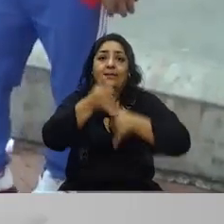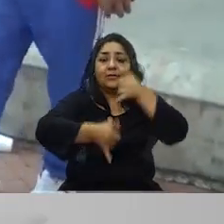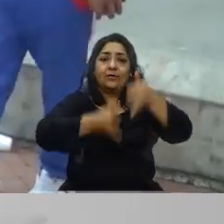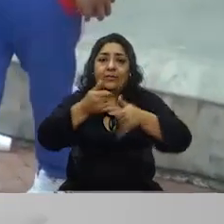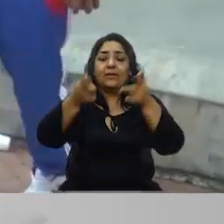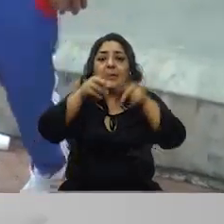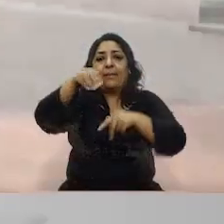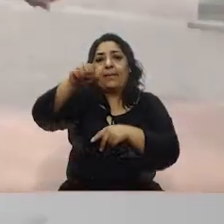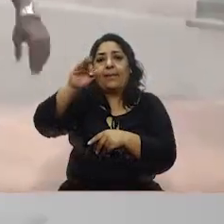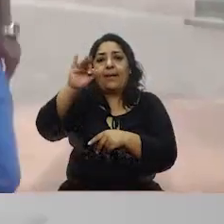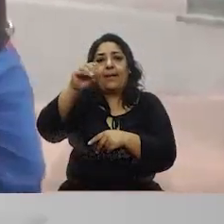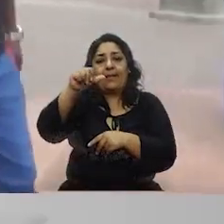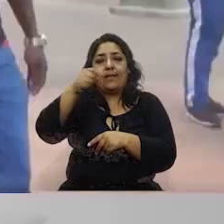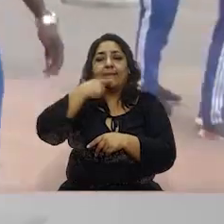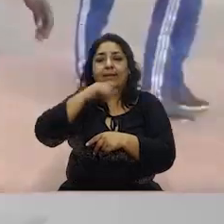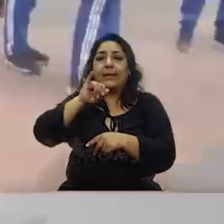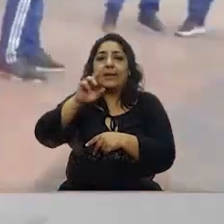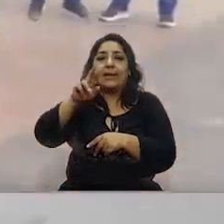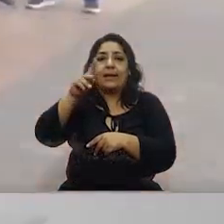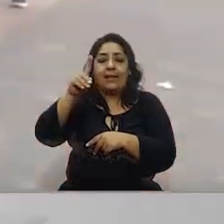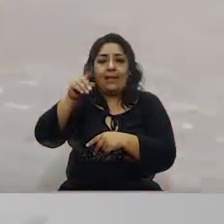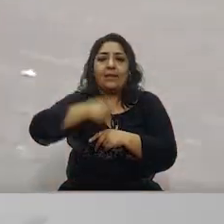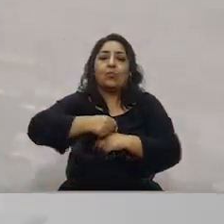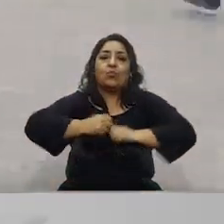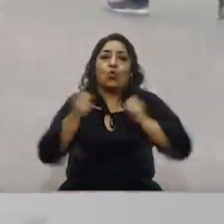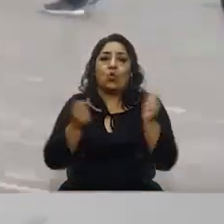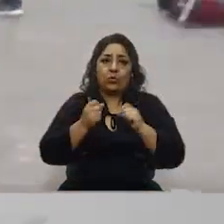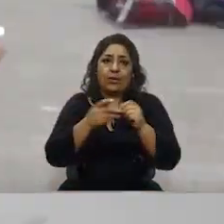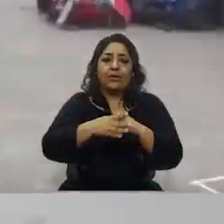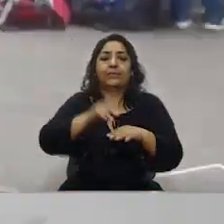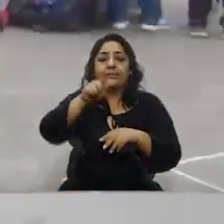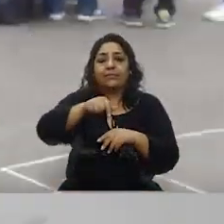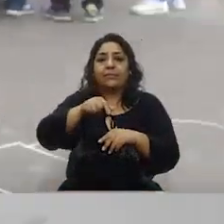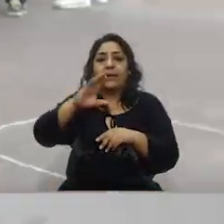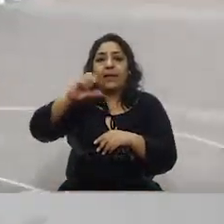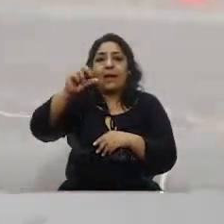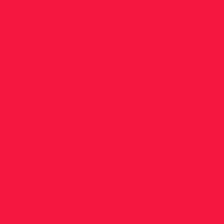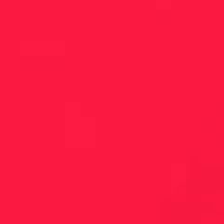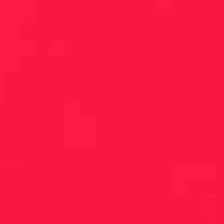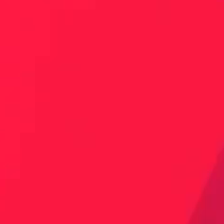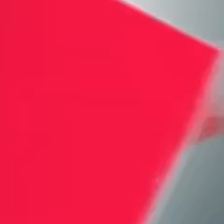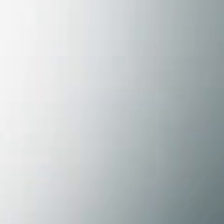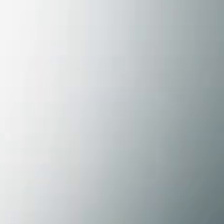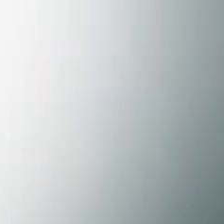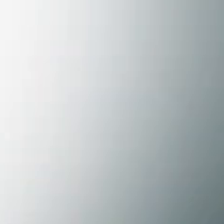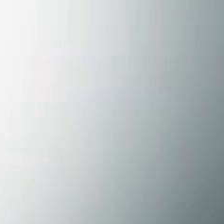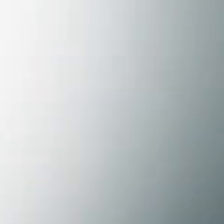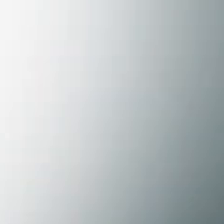Marta Carpintero, asesora del IDRD de Bogotá, y el PhD en Pedagogía, Carlos Santa María.